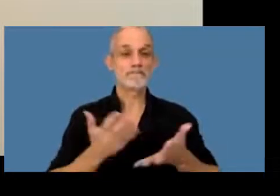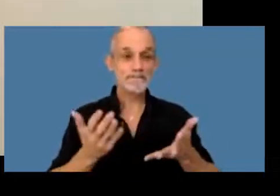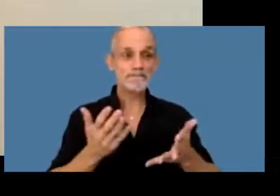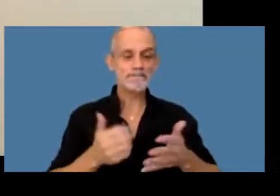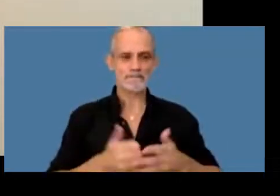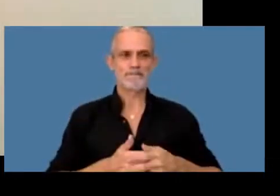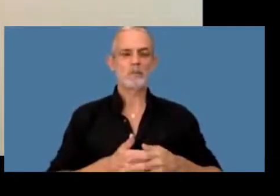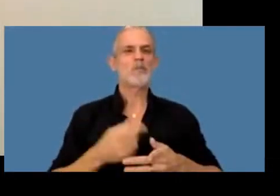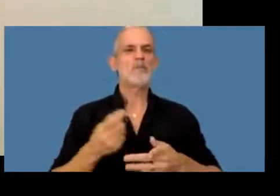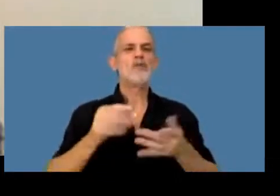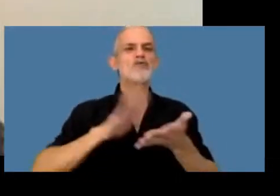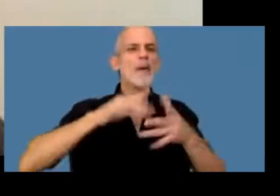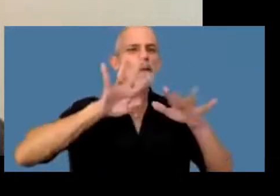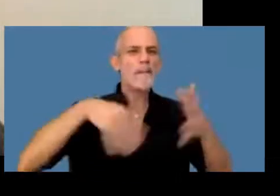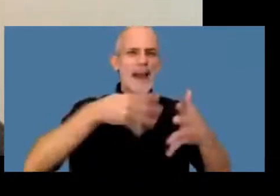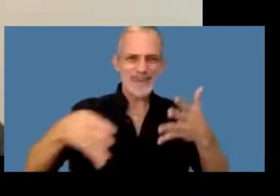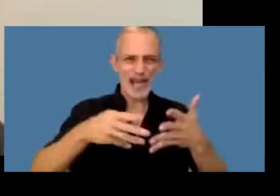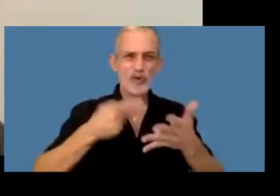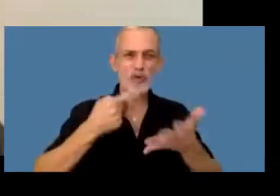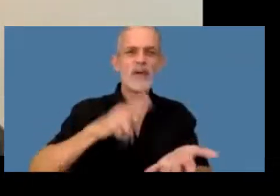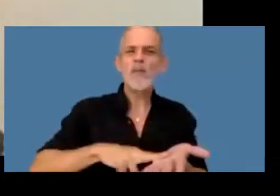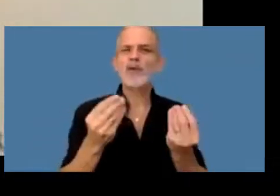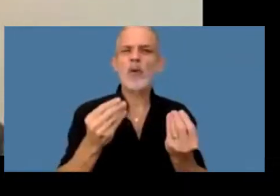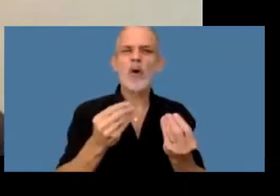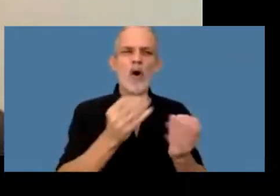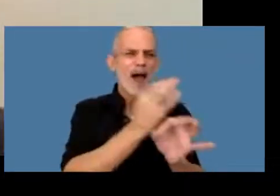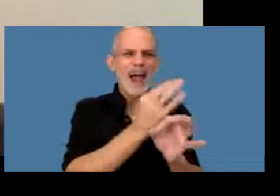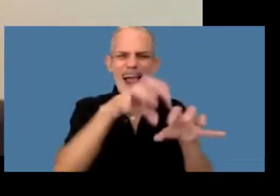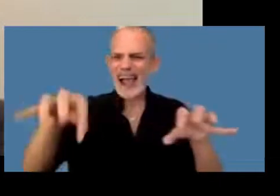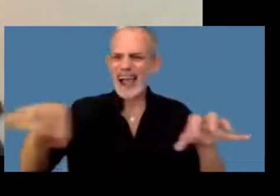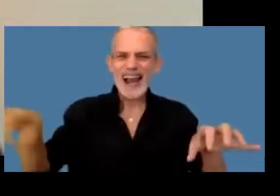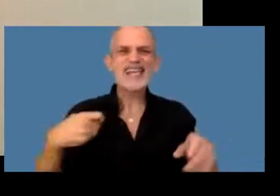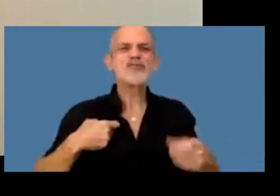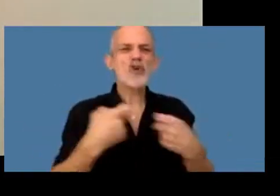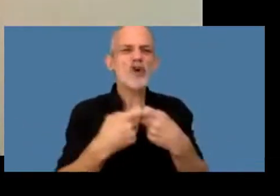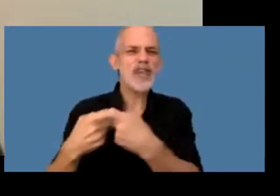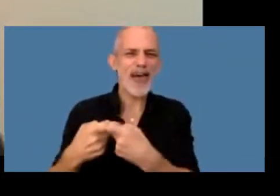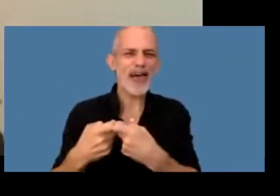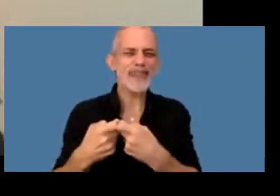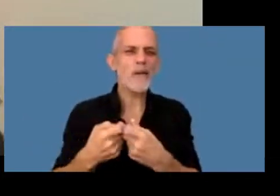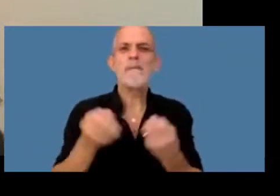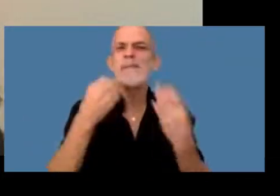En planificación impositiva, ¿qué tipo societario es más recomendable para una pyme?